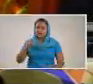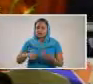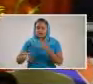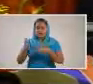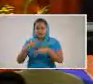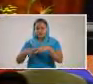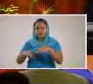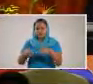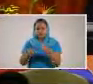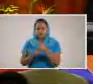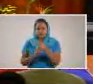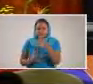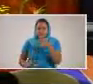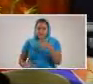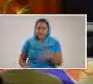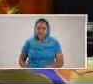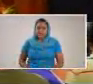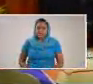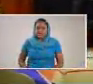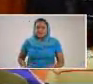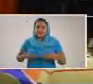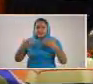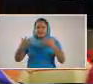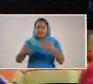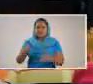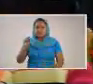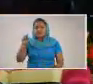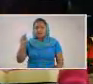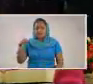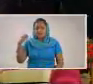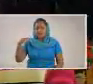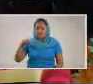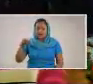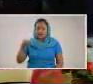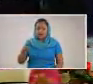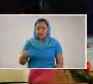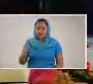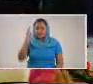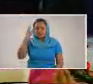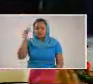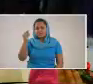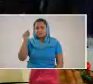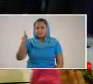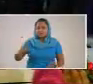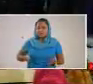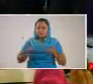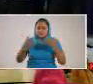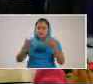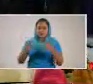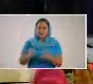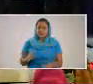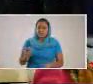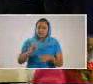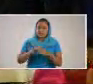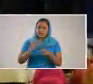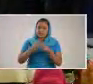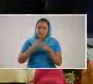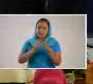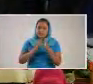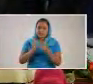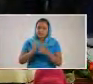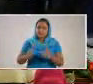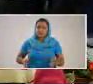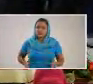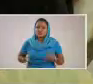que producirá todo aquello para lo cual tú la has enviado. En el nombre de Jesús yo te doy las gracias, Señor. Yo bendigo